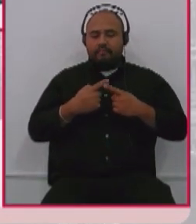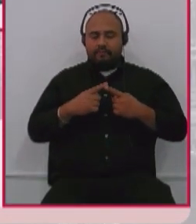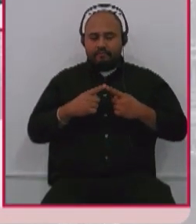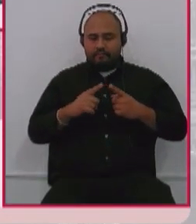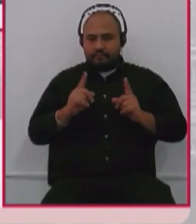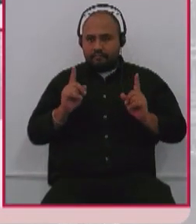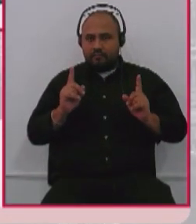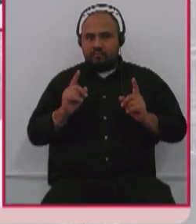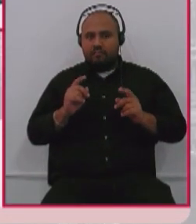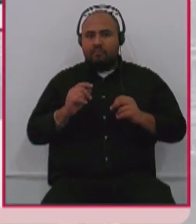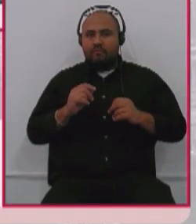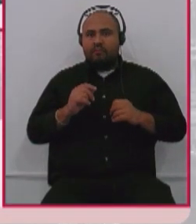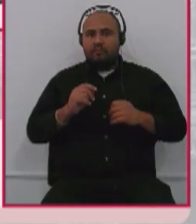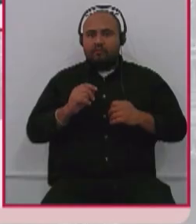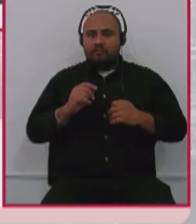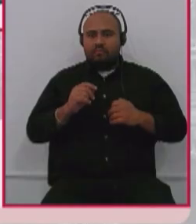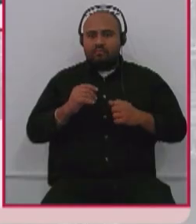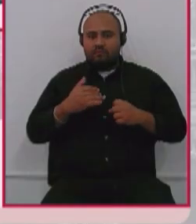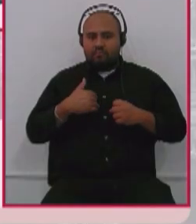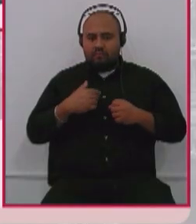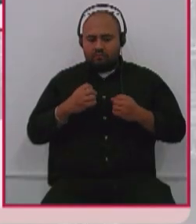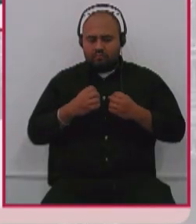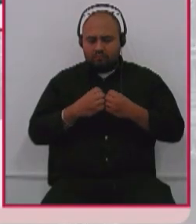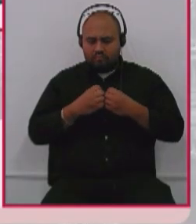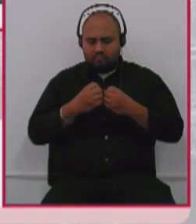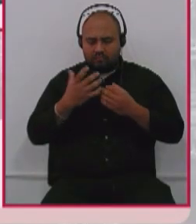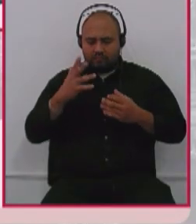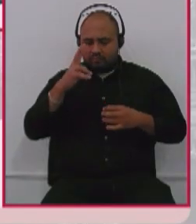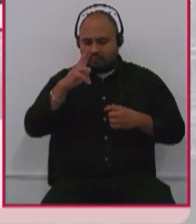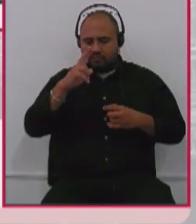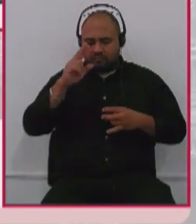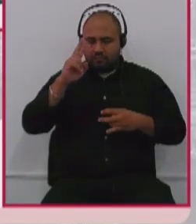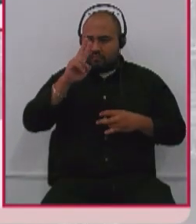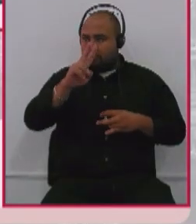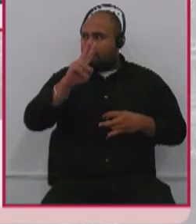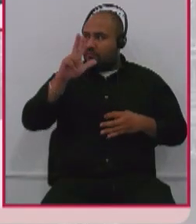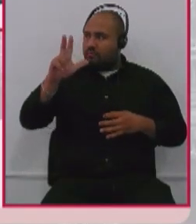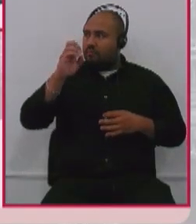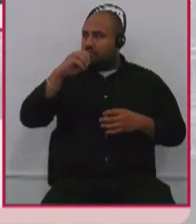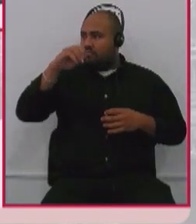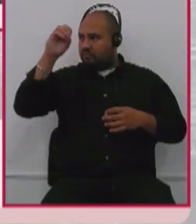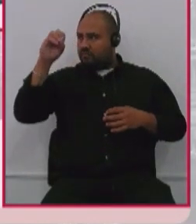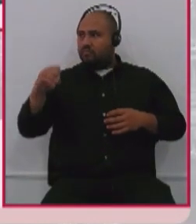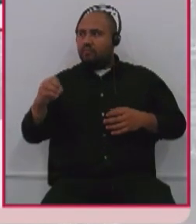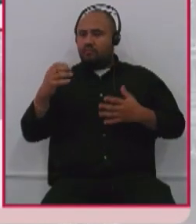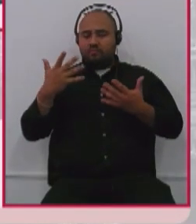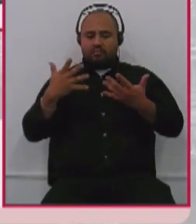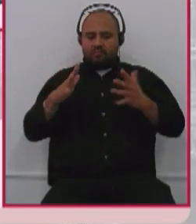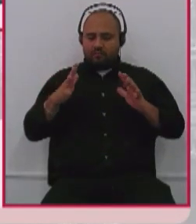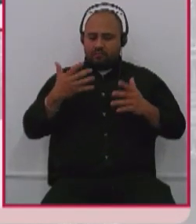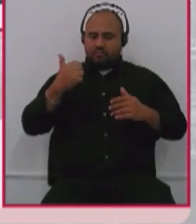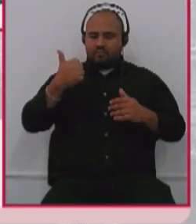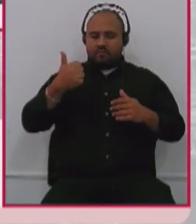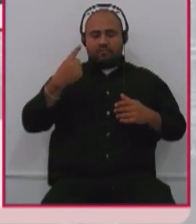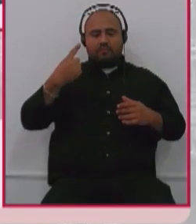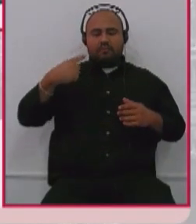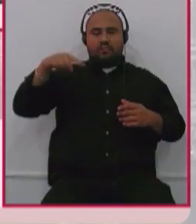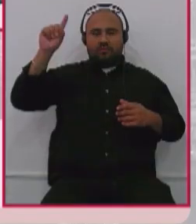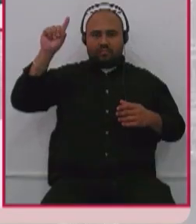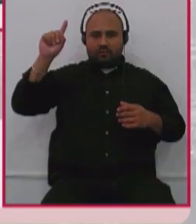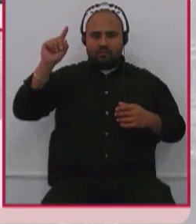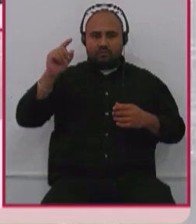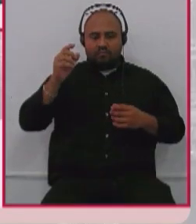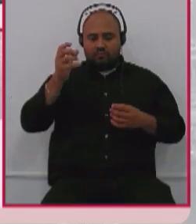una gran porción de oro remanente, ¿no? Ese 23% son casi 10 millones de onzas, es importante y es